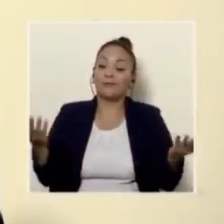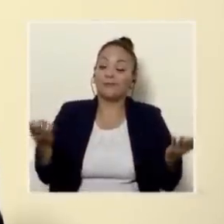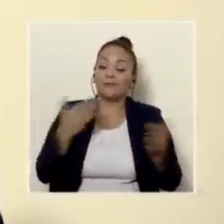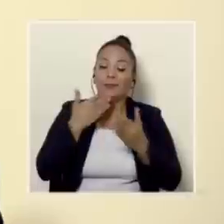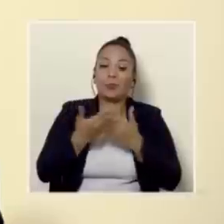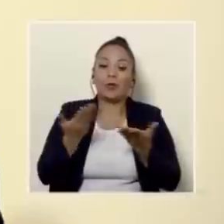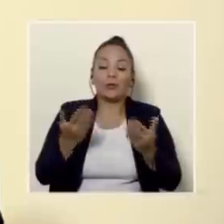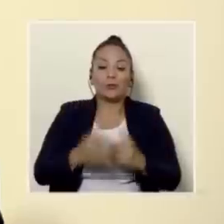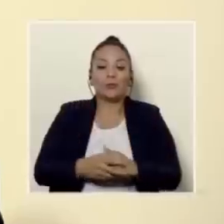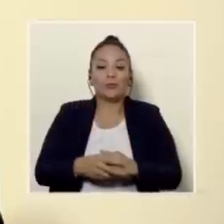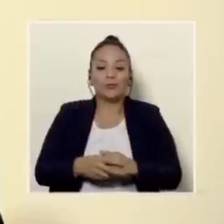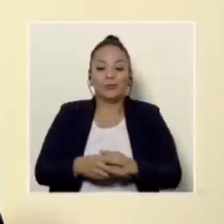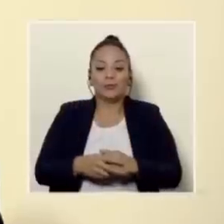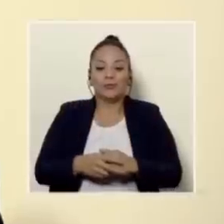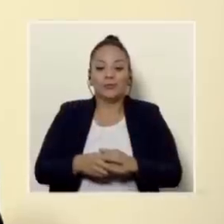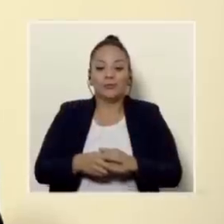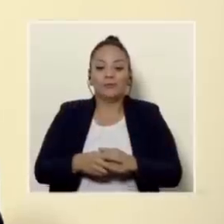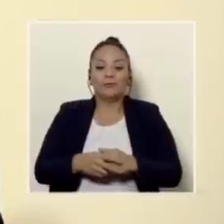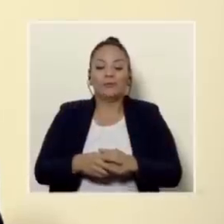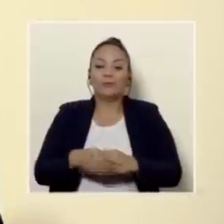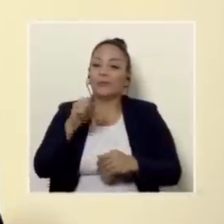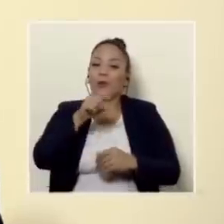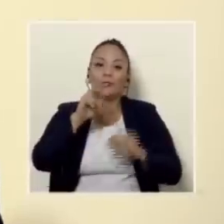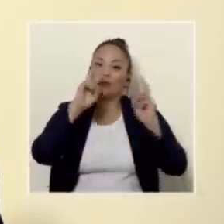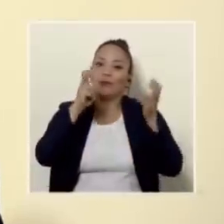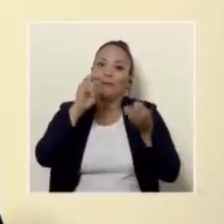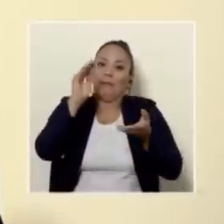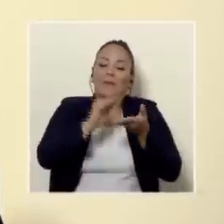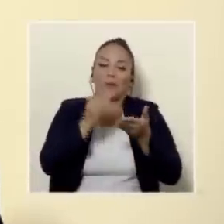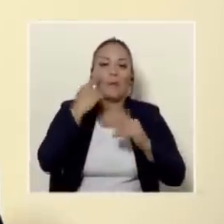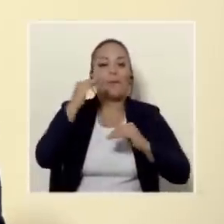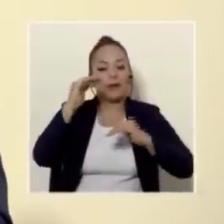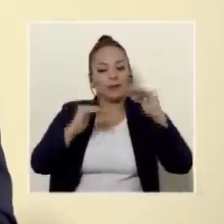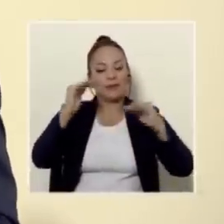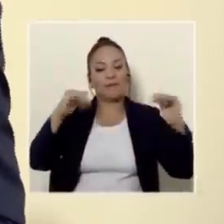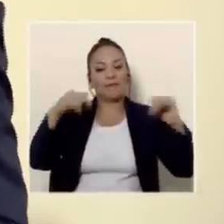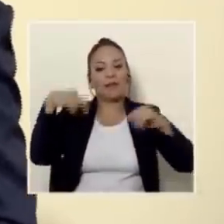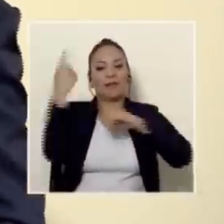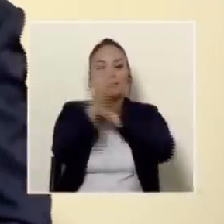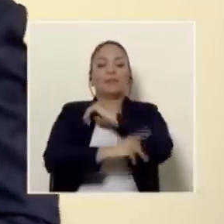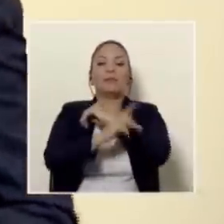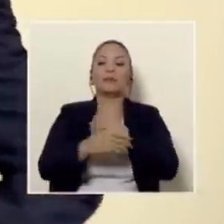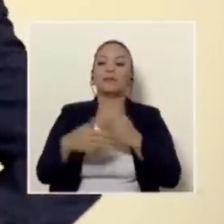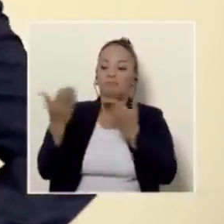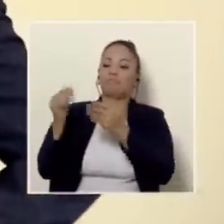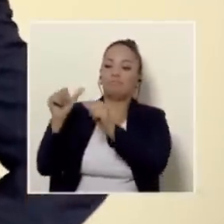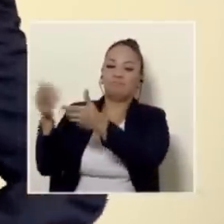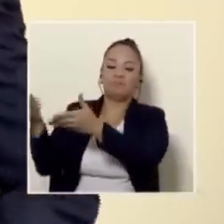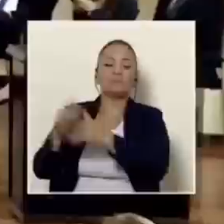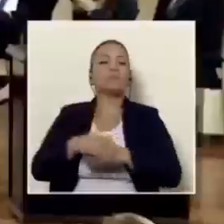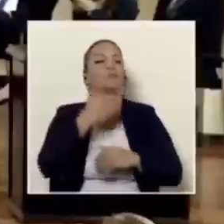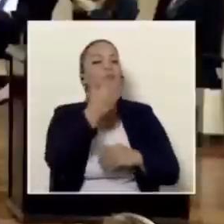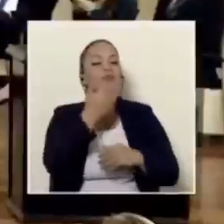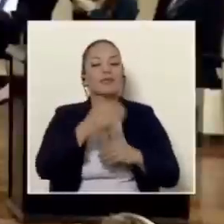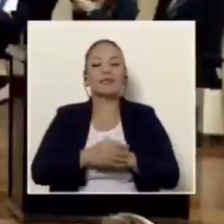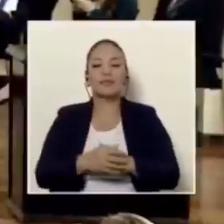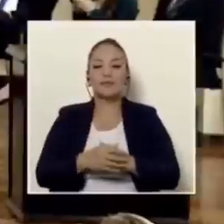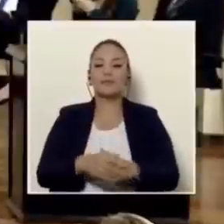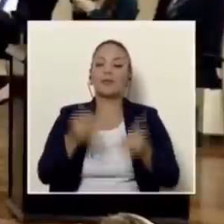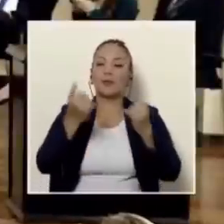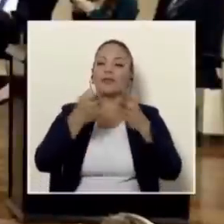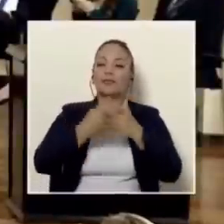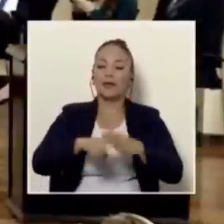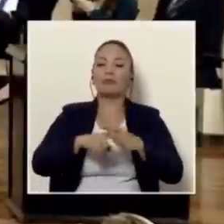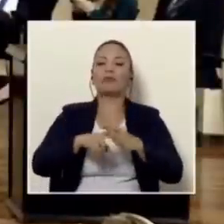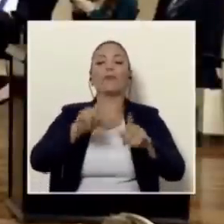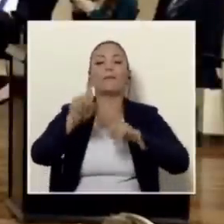bueno, pero no es un asunto menor para la estabilidad de este país. Ahora sí, señor, por favor. Muchas gracias. A partir de este